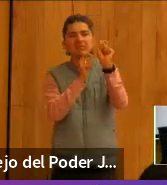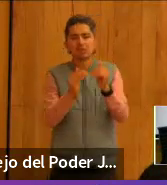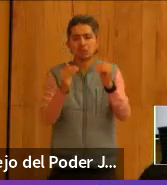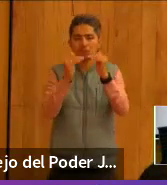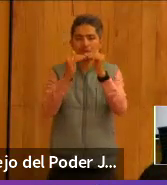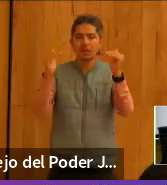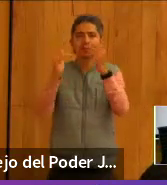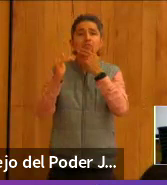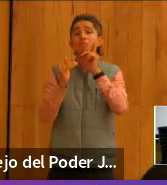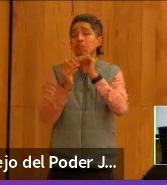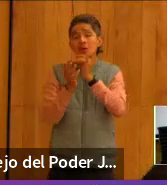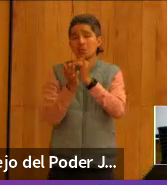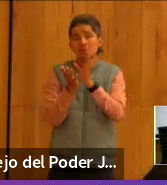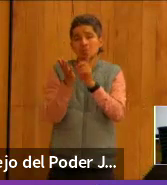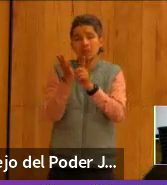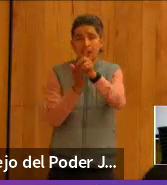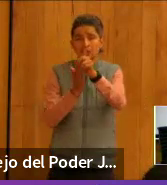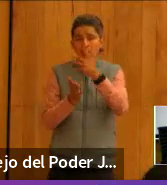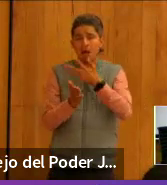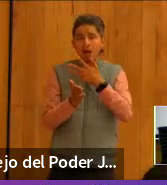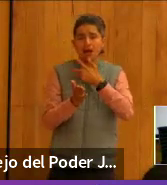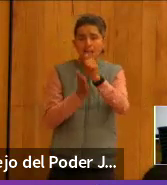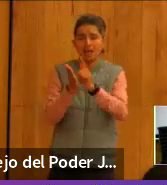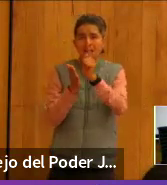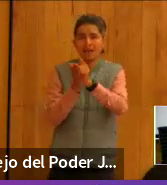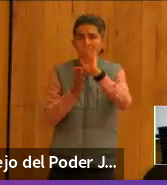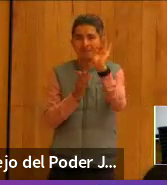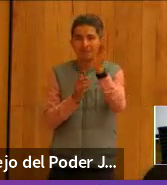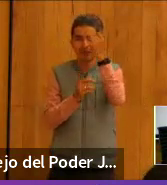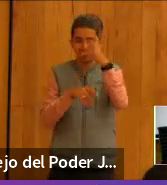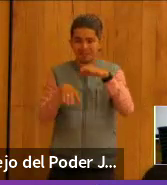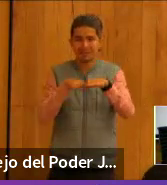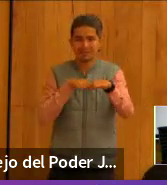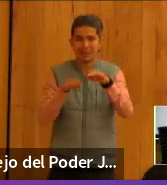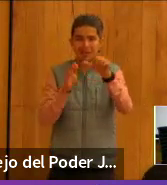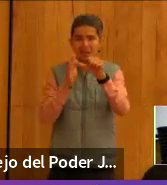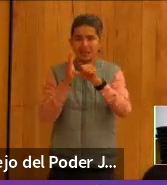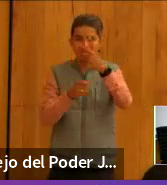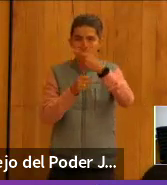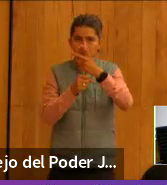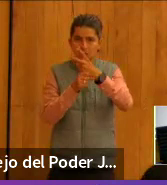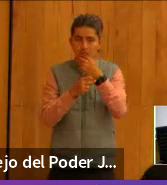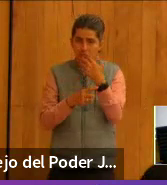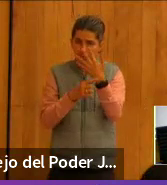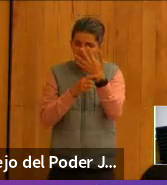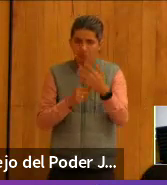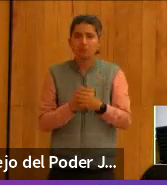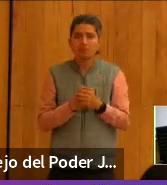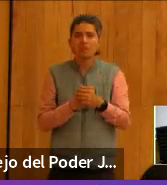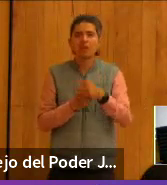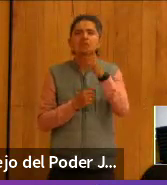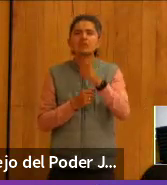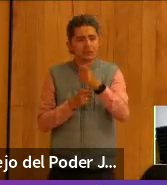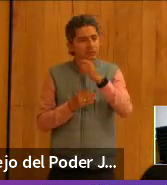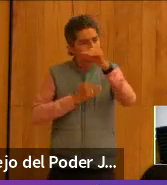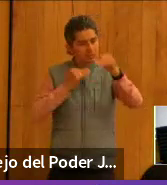derecho que viene previsto en la Ley Federal del Trabajo, en el artículo 2, y que consiste en que